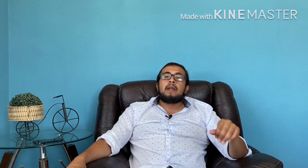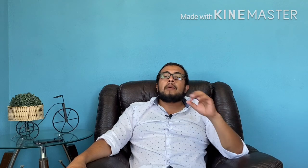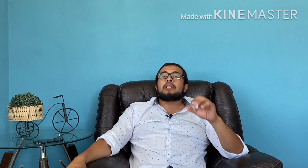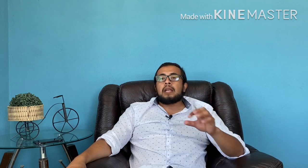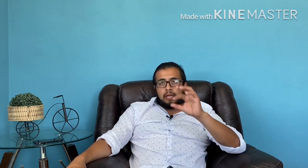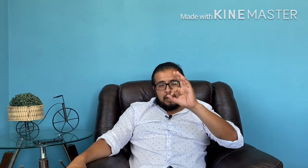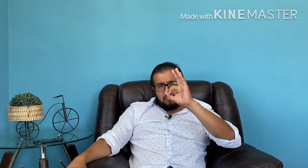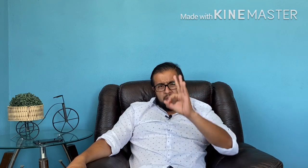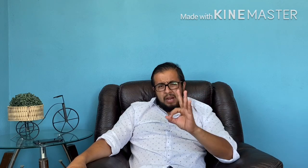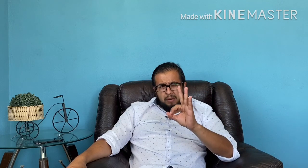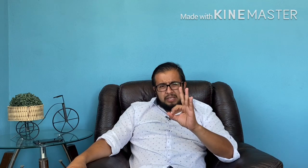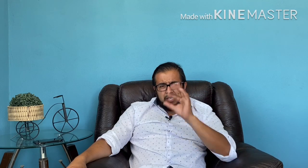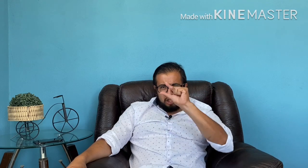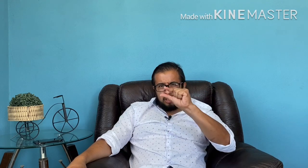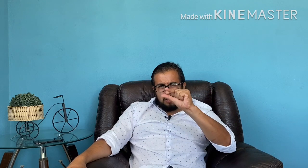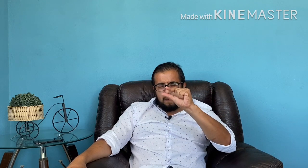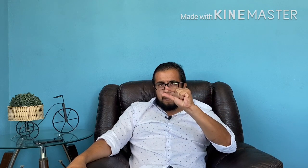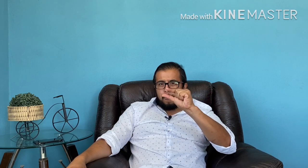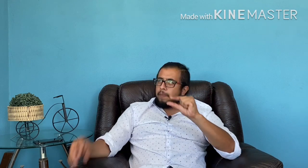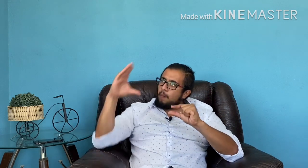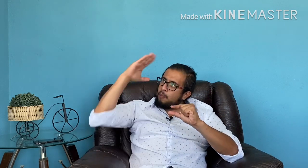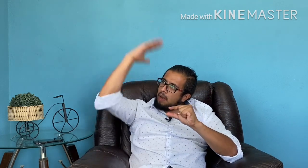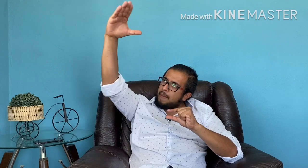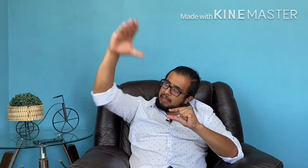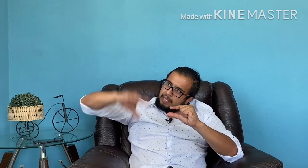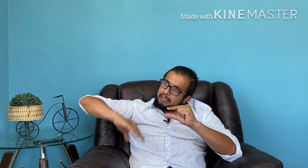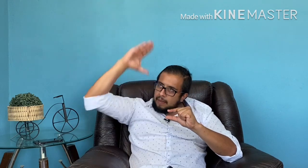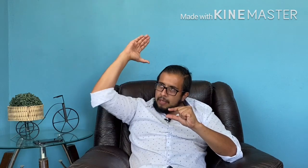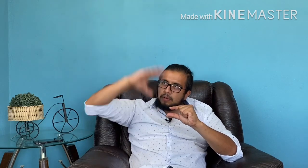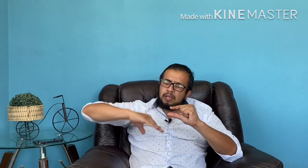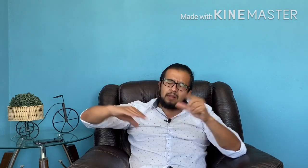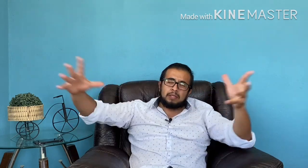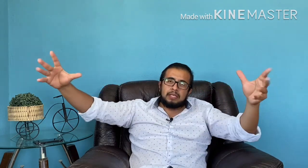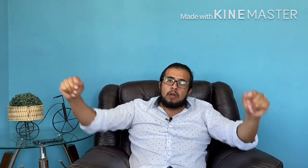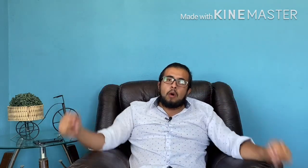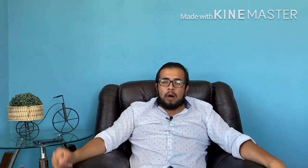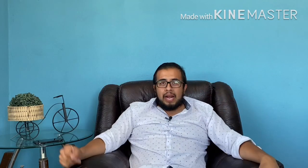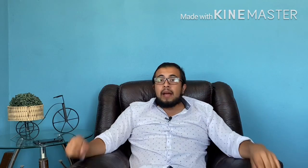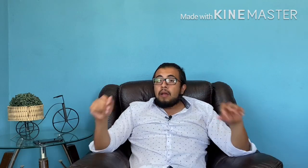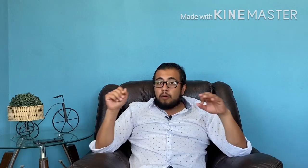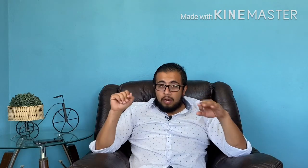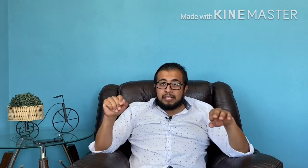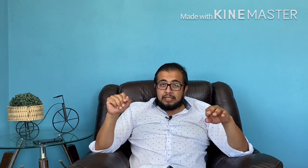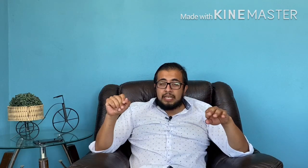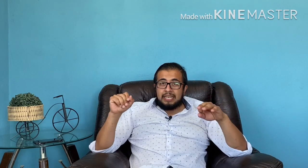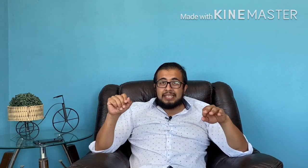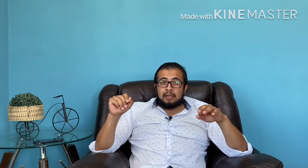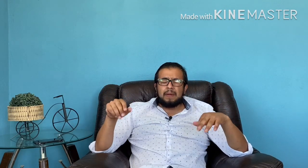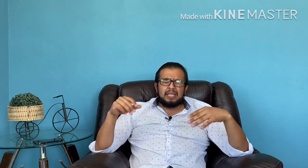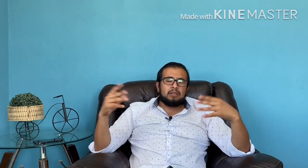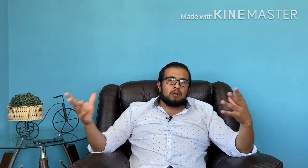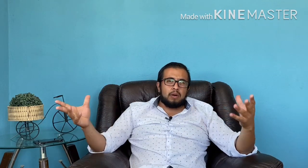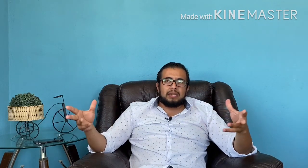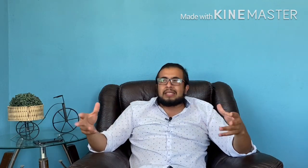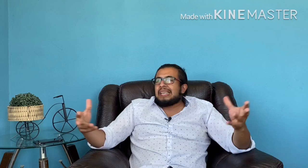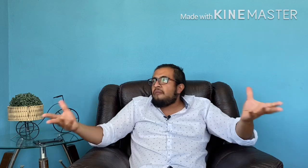presidente, pero están atacando algo así de chiquitito de un problema de este tamañote. Entonces, ojalá con esas iniciativas